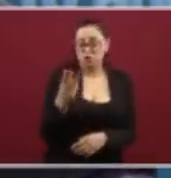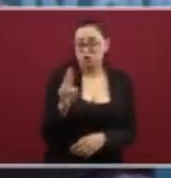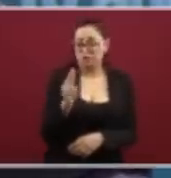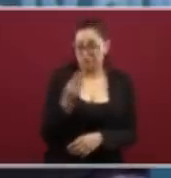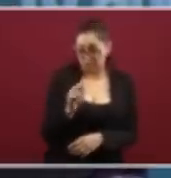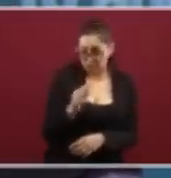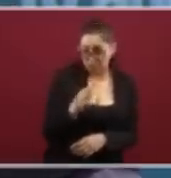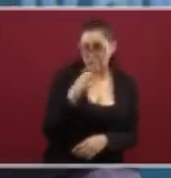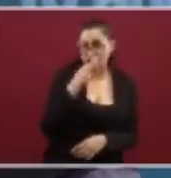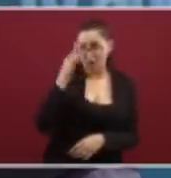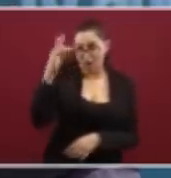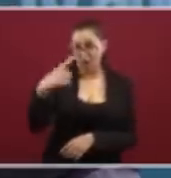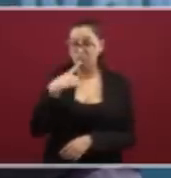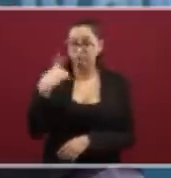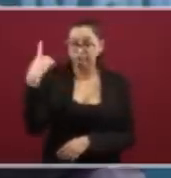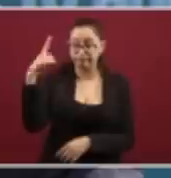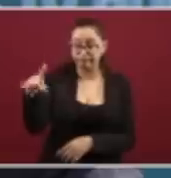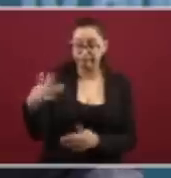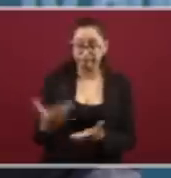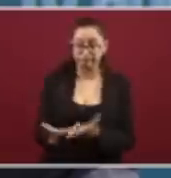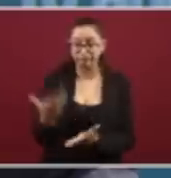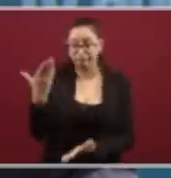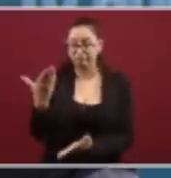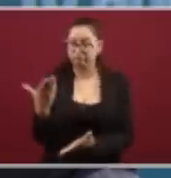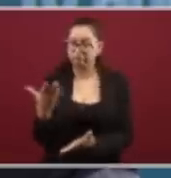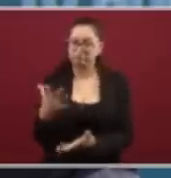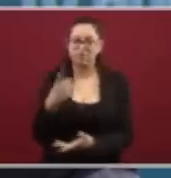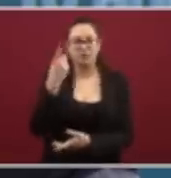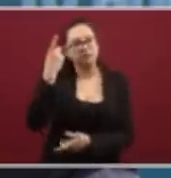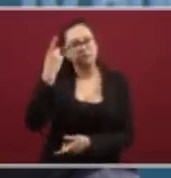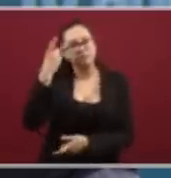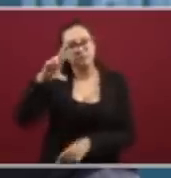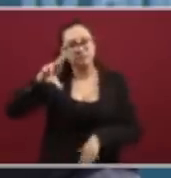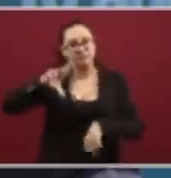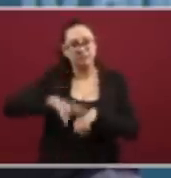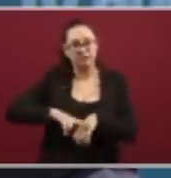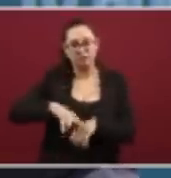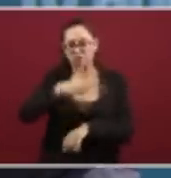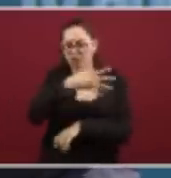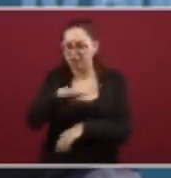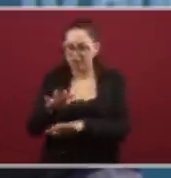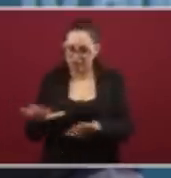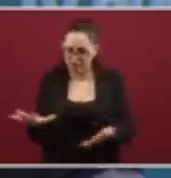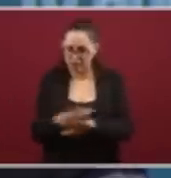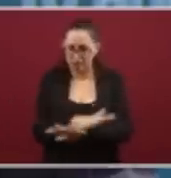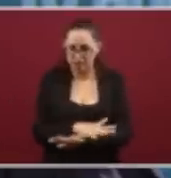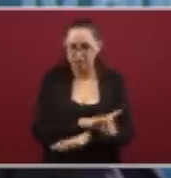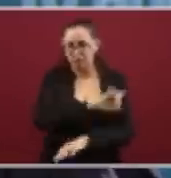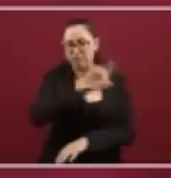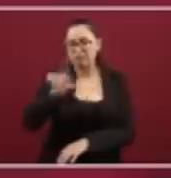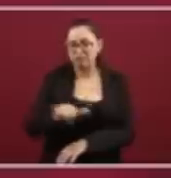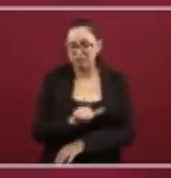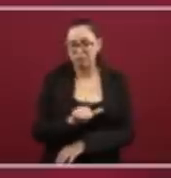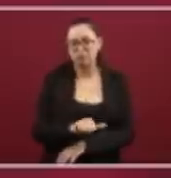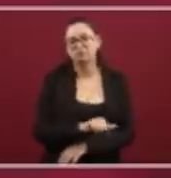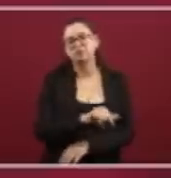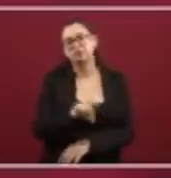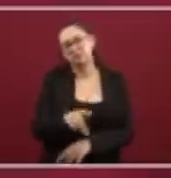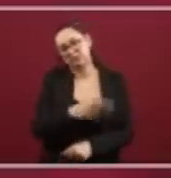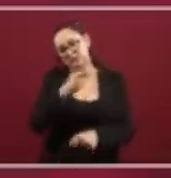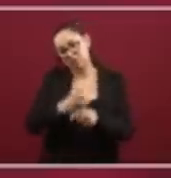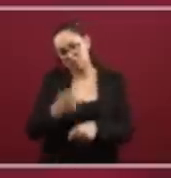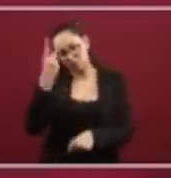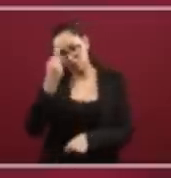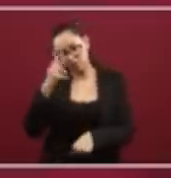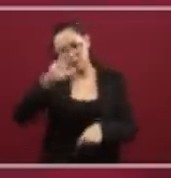en el momento del cambio de la dirección general y me fue informado esto por uno de los directores normativos